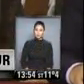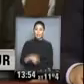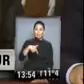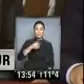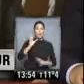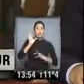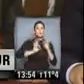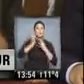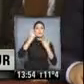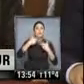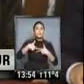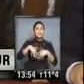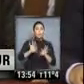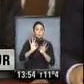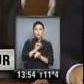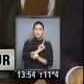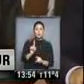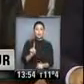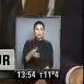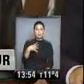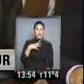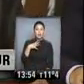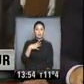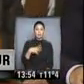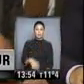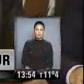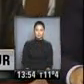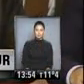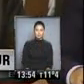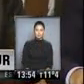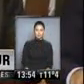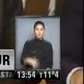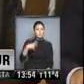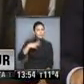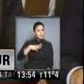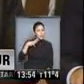Este proyecto no está terminado, ni por lejos.